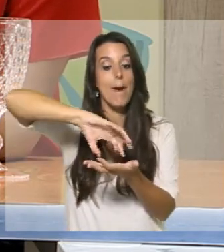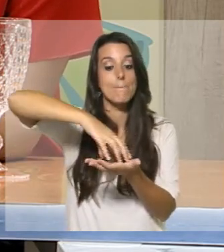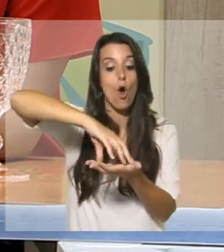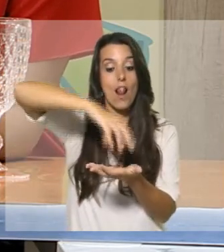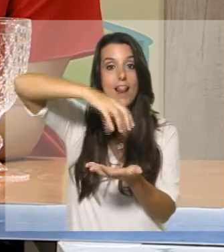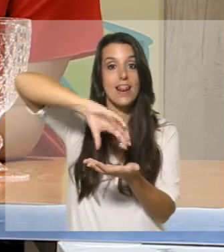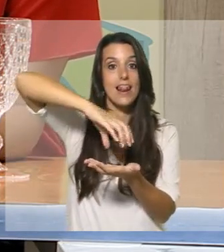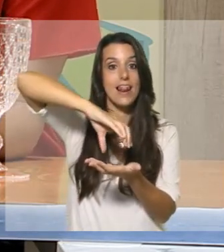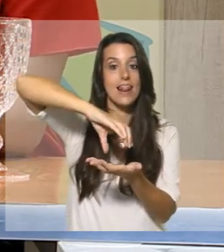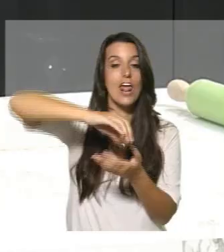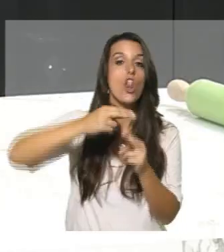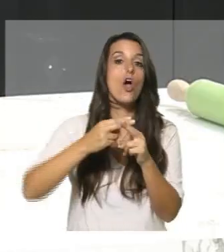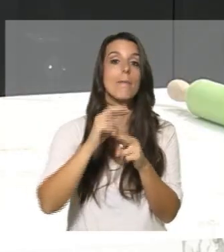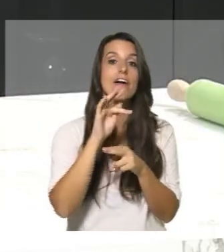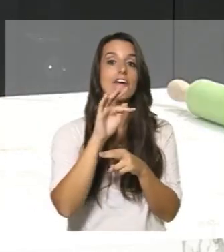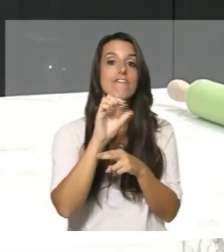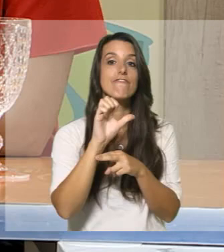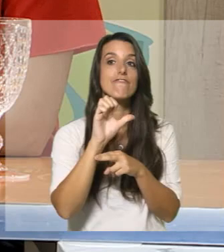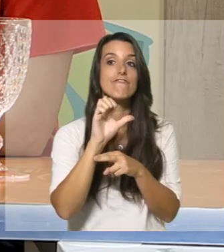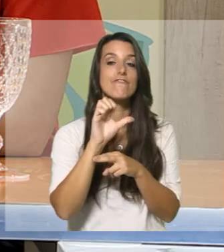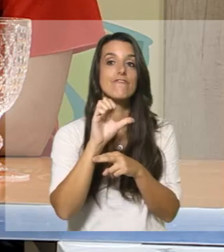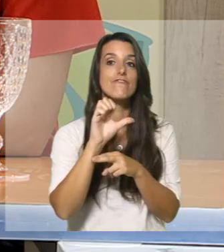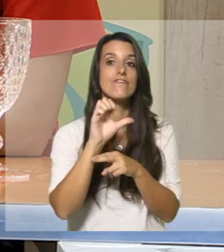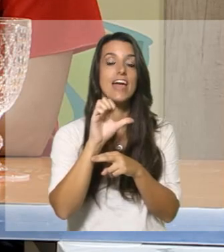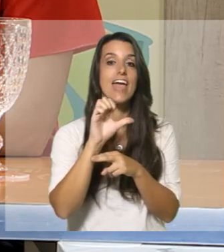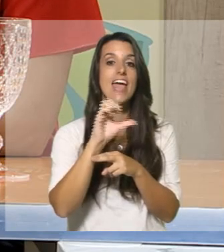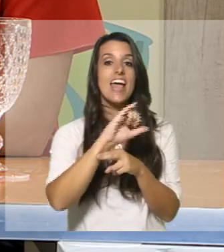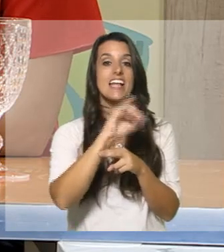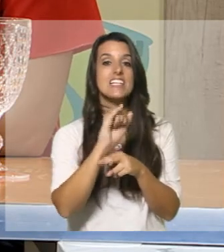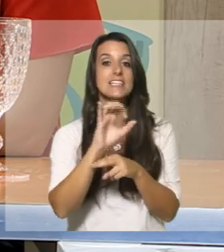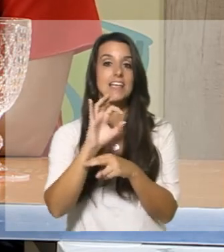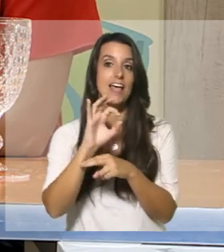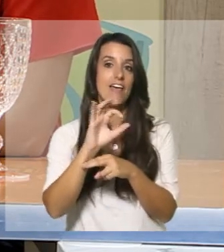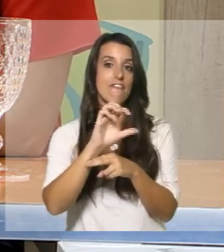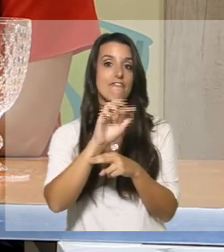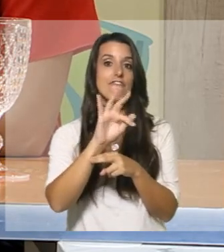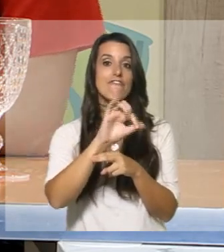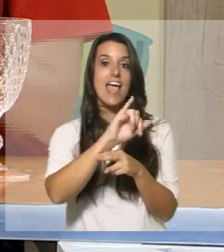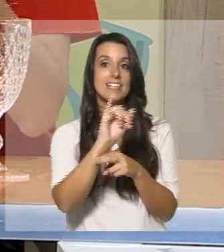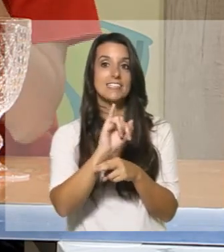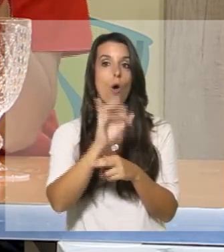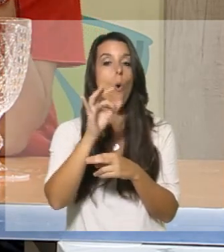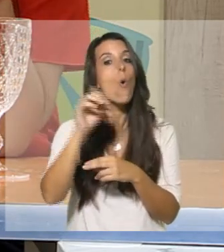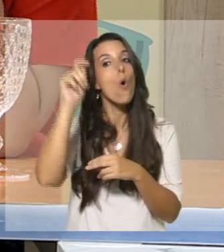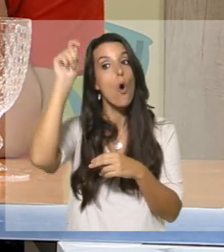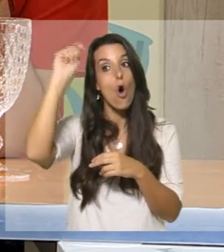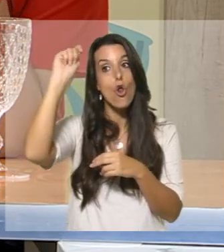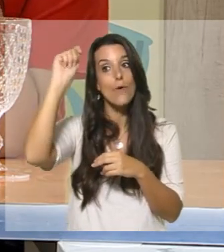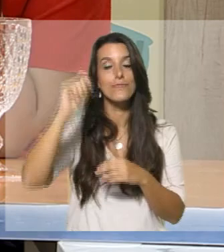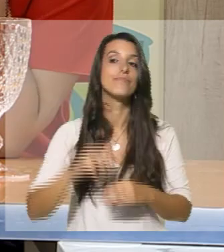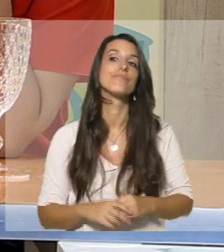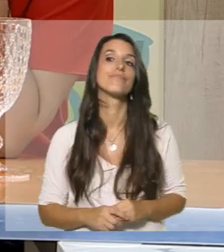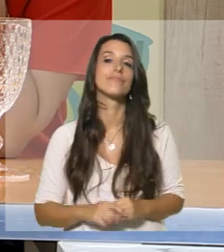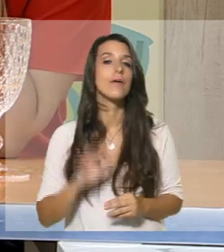Alibaba. Fez. F-E-Z. Es lo que, ¿no? Que tienen además generalmente. Claro, uno recuerda